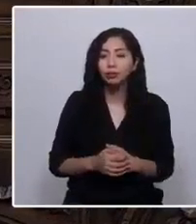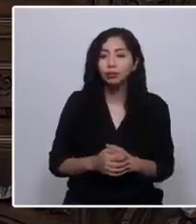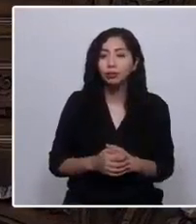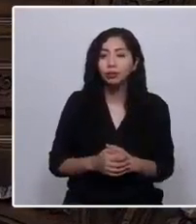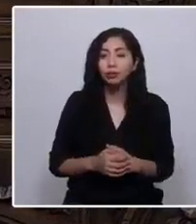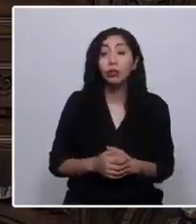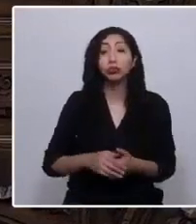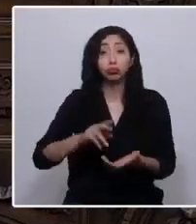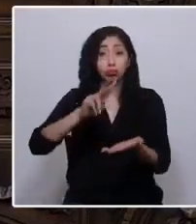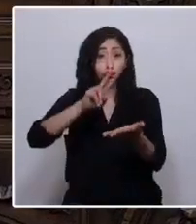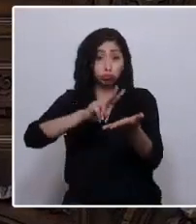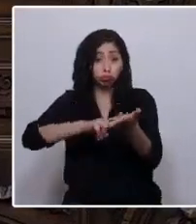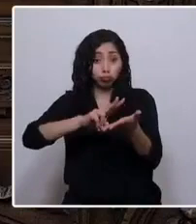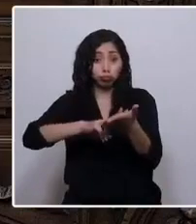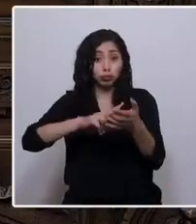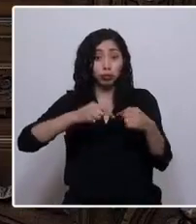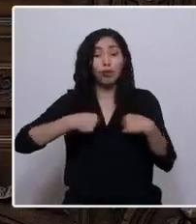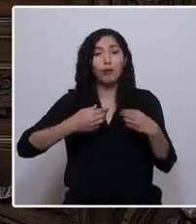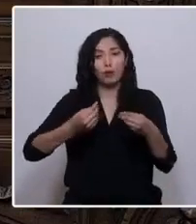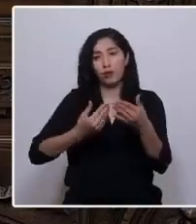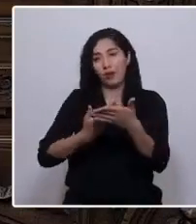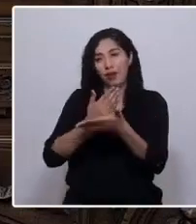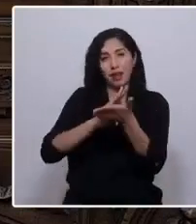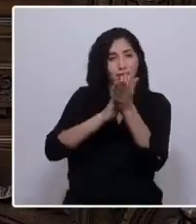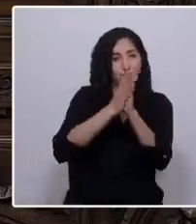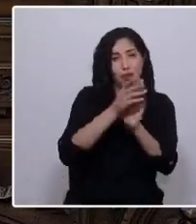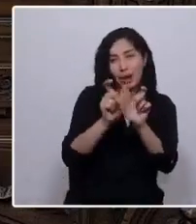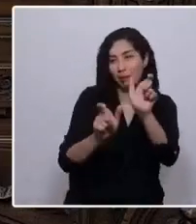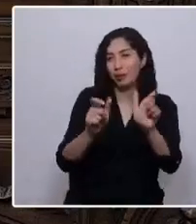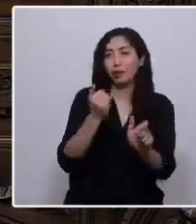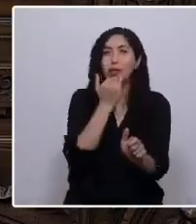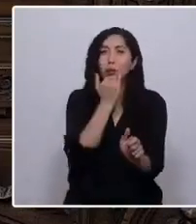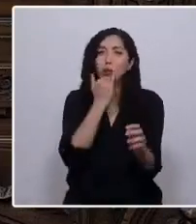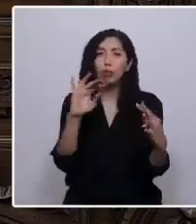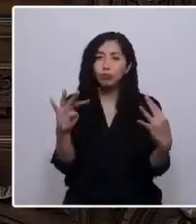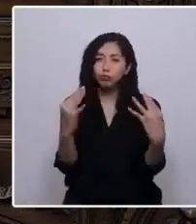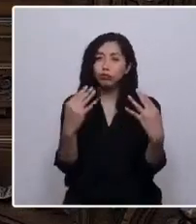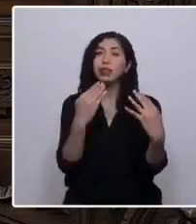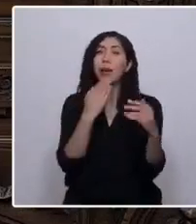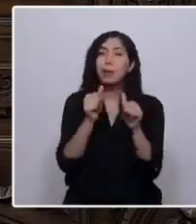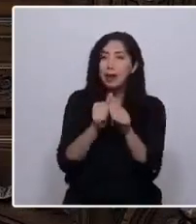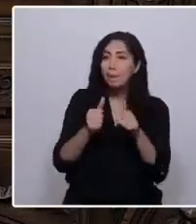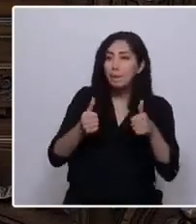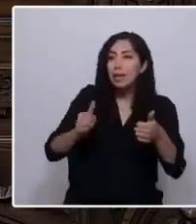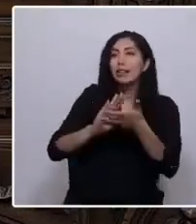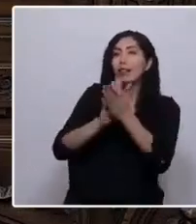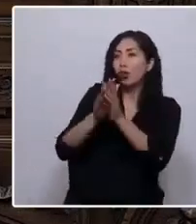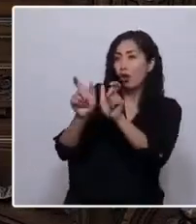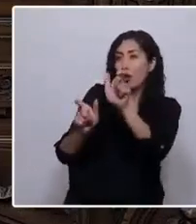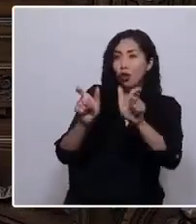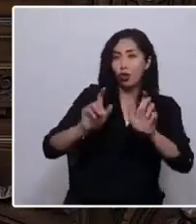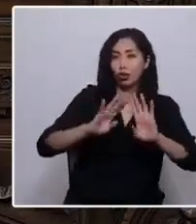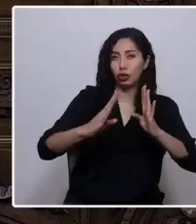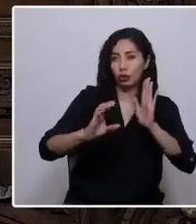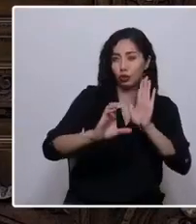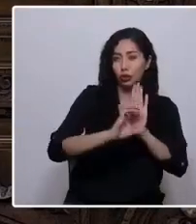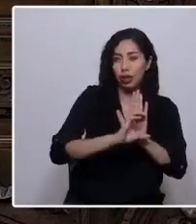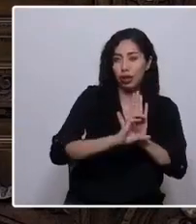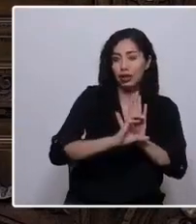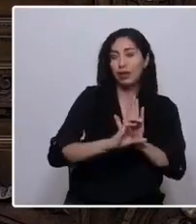Bueno, la verdad es que tenía. Bueno, buenos días a todas las personas que nos siguen en YouTube también, en la mesa, a todos los constituyentes, a todos los compañeros, la gente de Colchagua, Cardenal